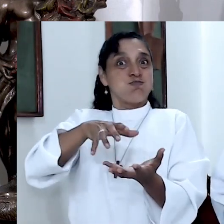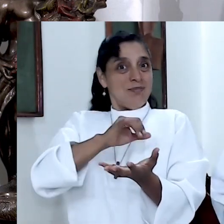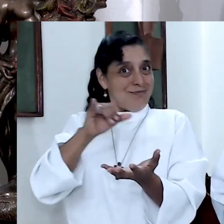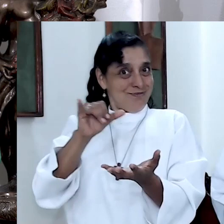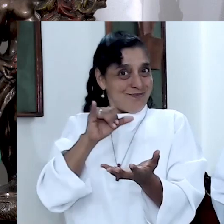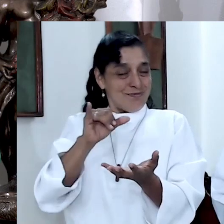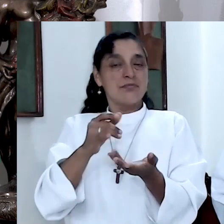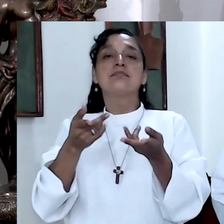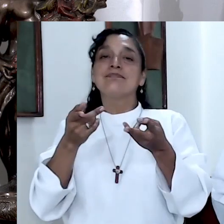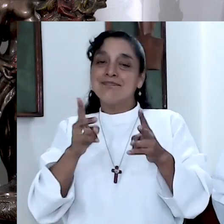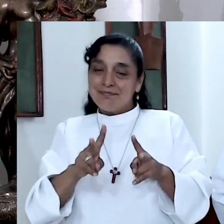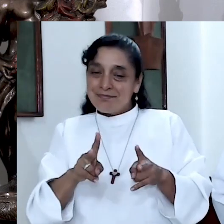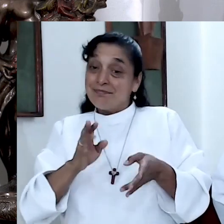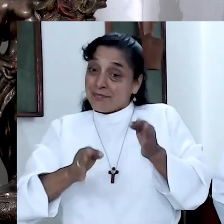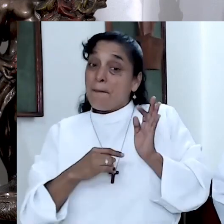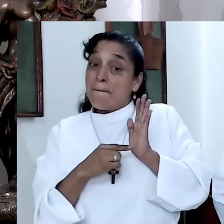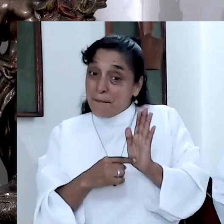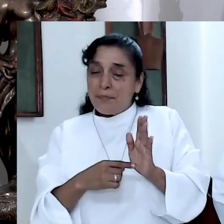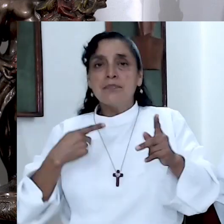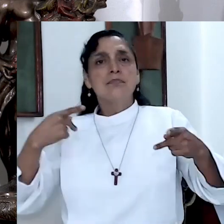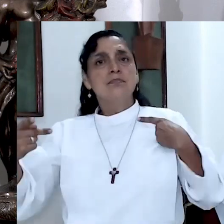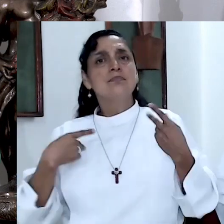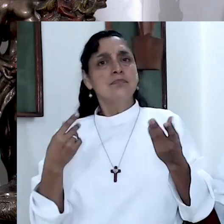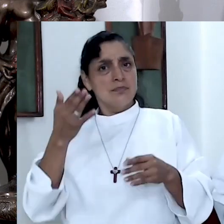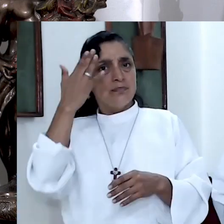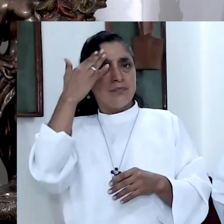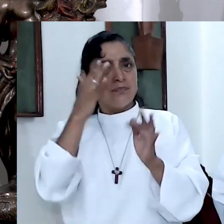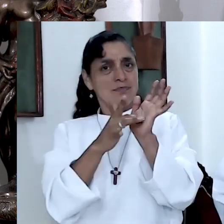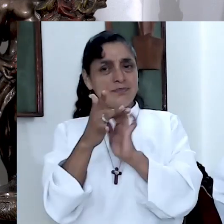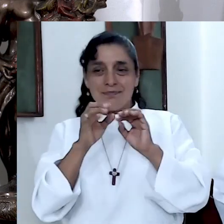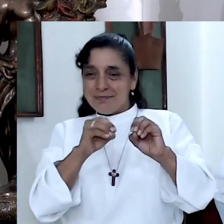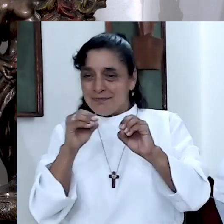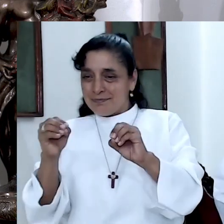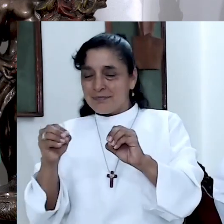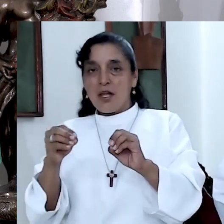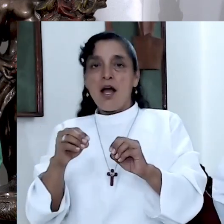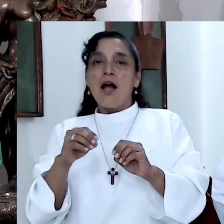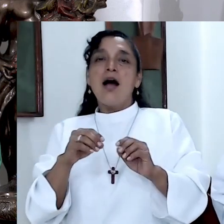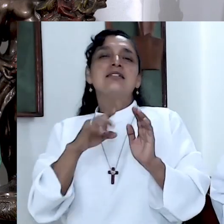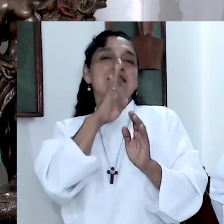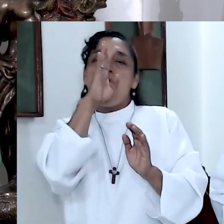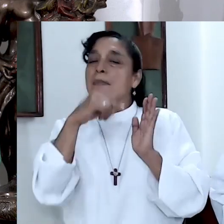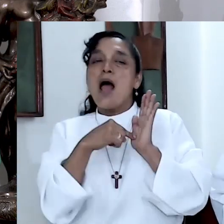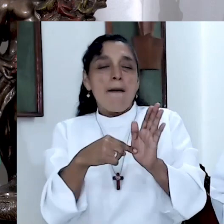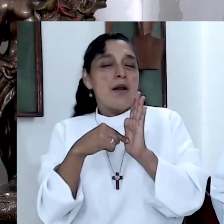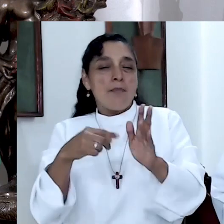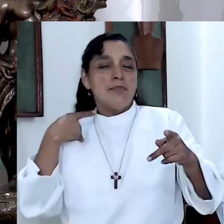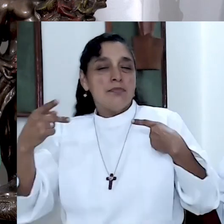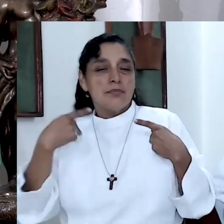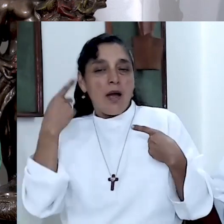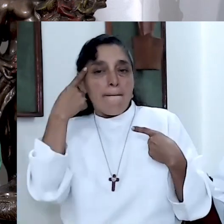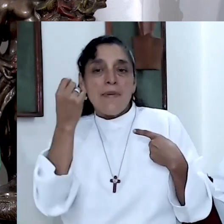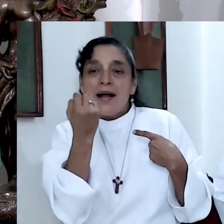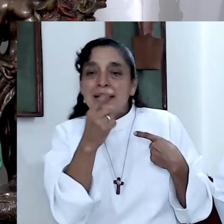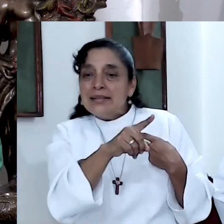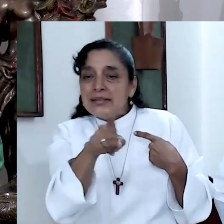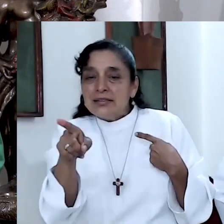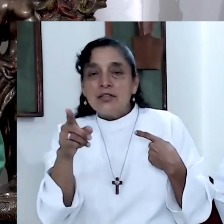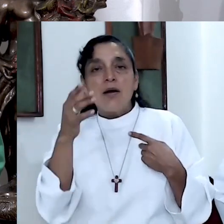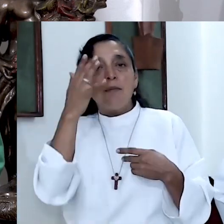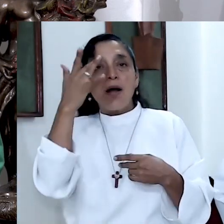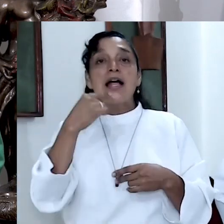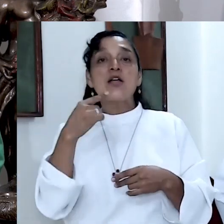la muchedumbre todas esas cosas con parábolas y sin parábolas nada les decía. Para que se cumpliera lo que